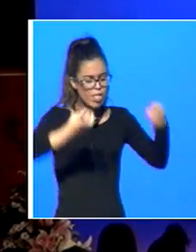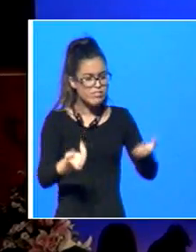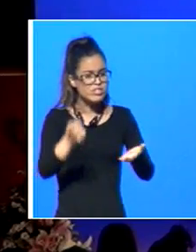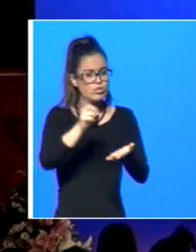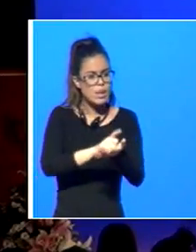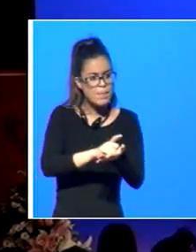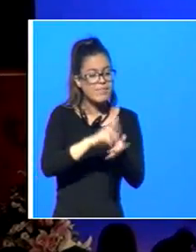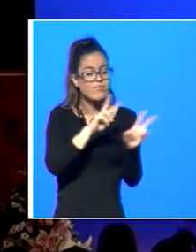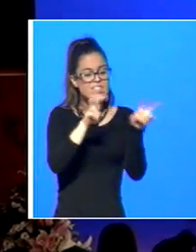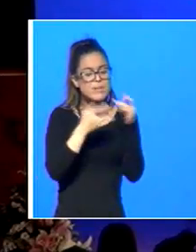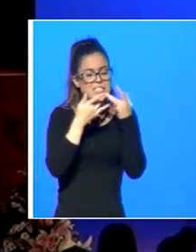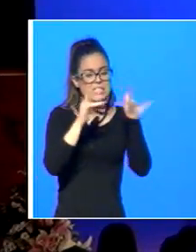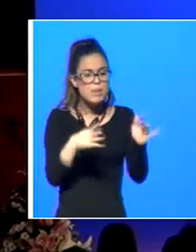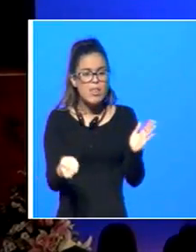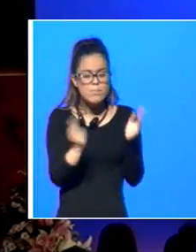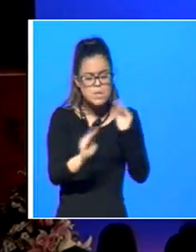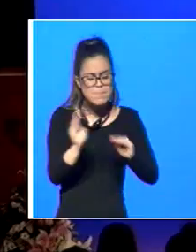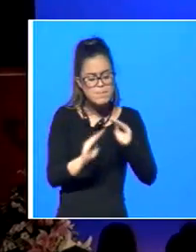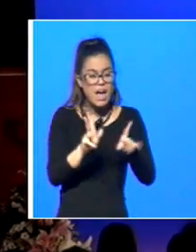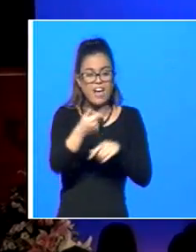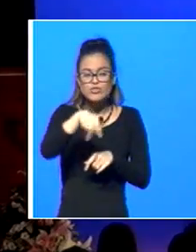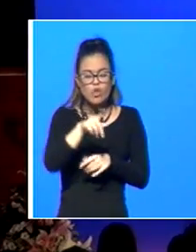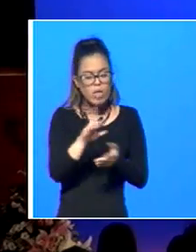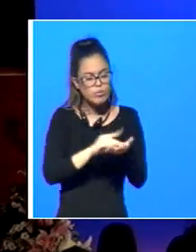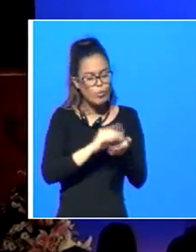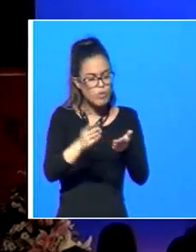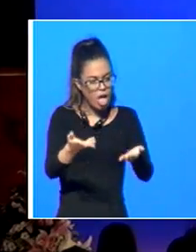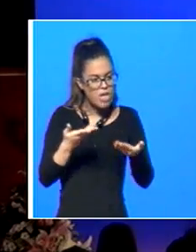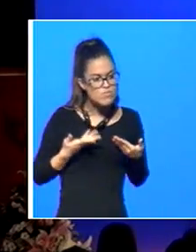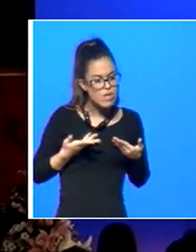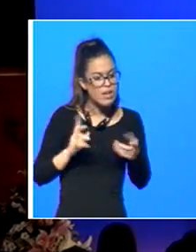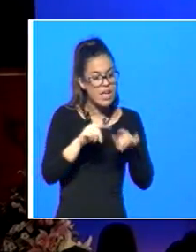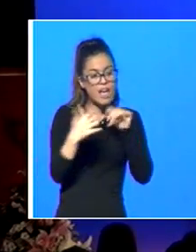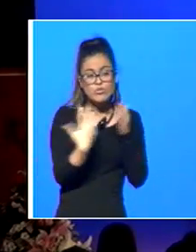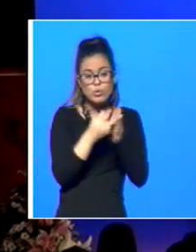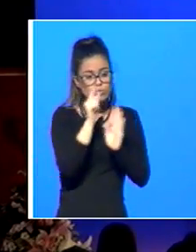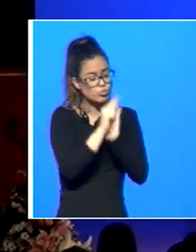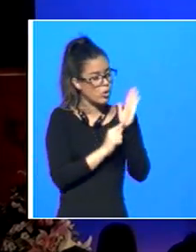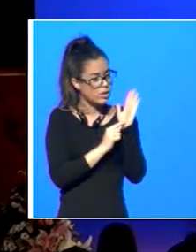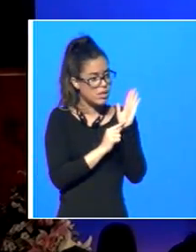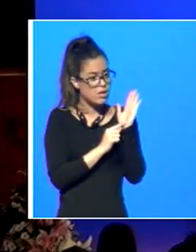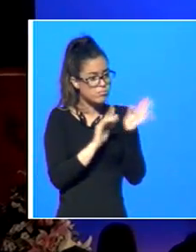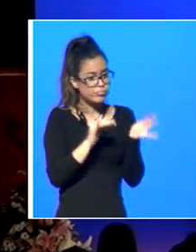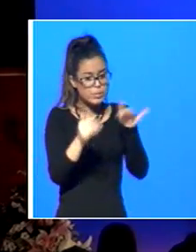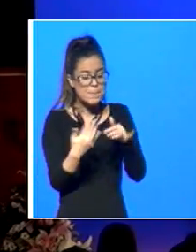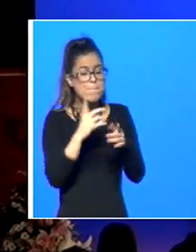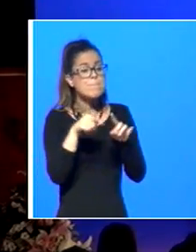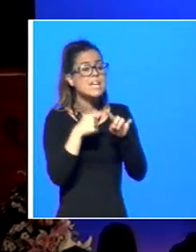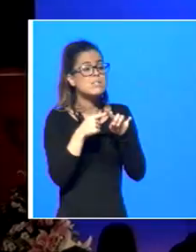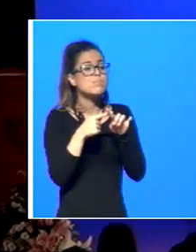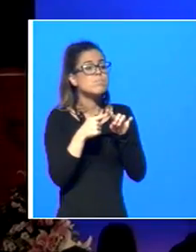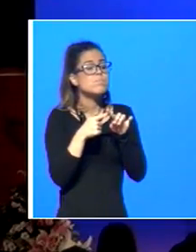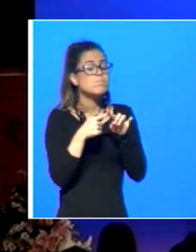aprendiendo, se sacase ese documento. Nos ayudaría a incorporar esos criterios y principios éticos que